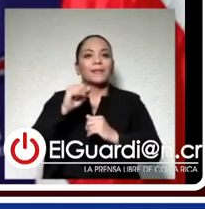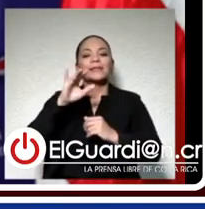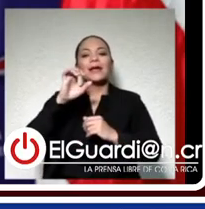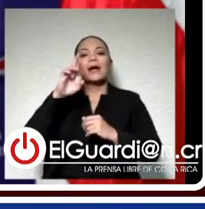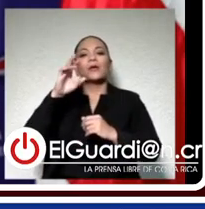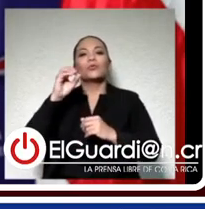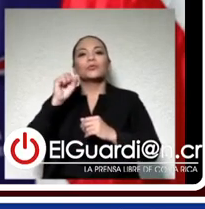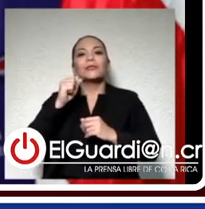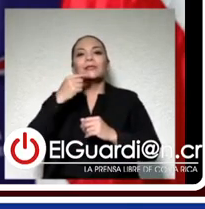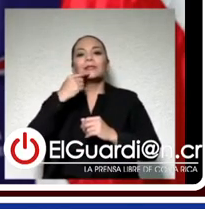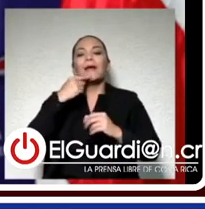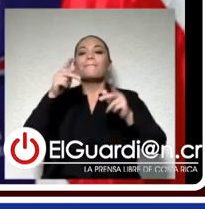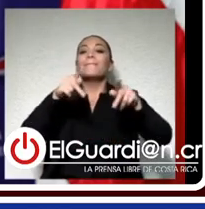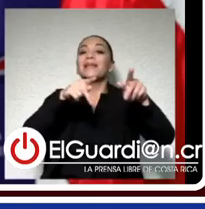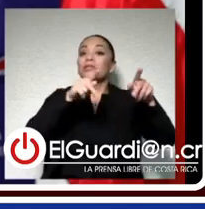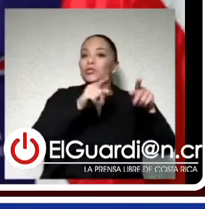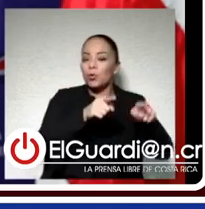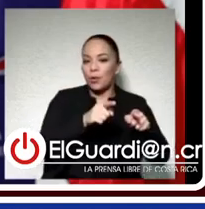una persona que a sueldo